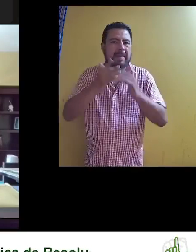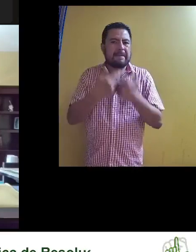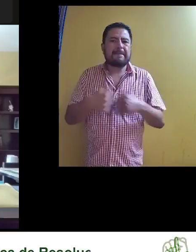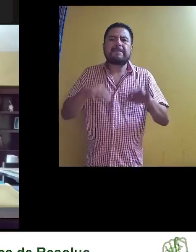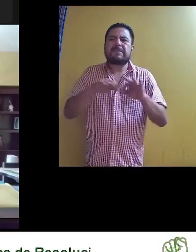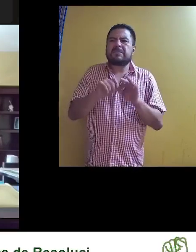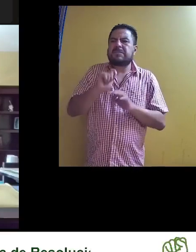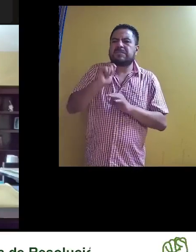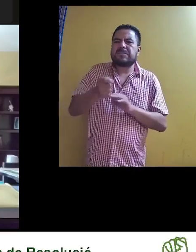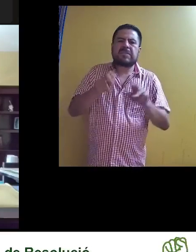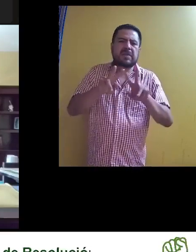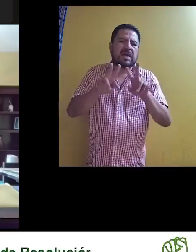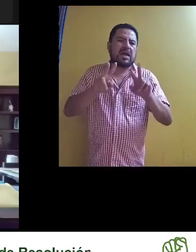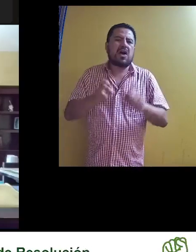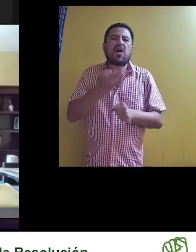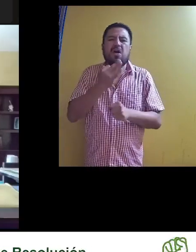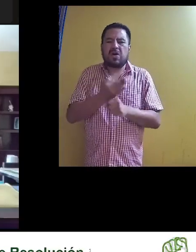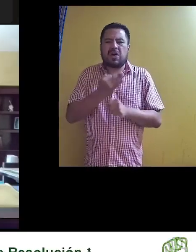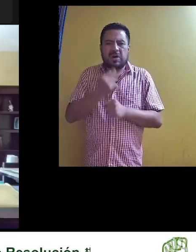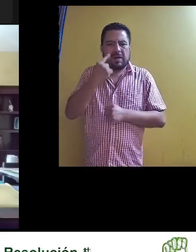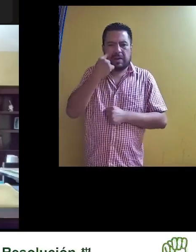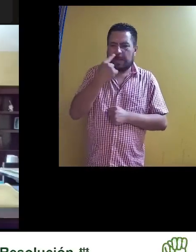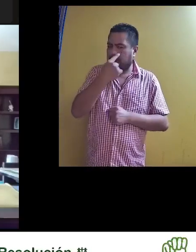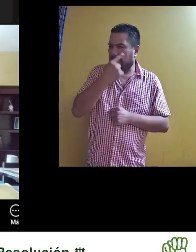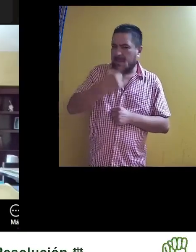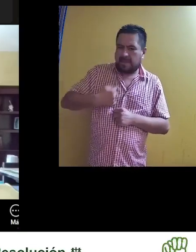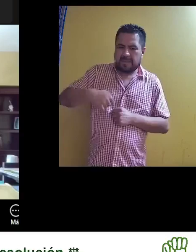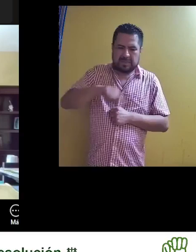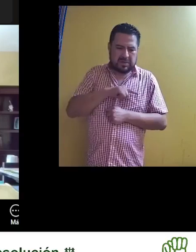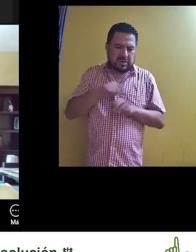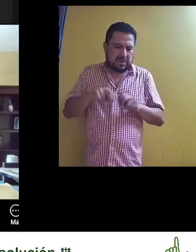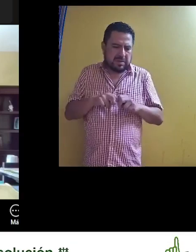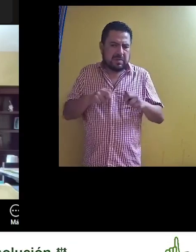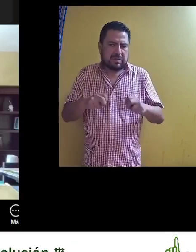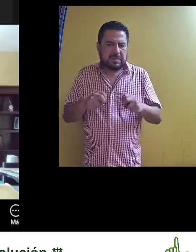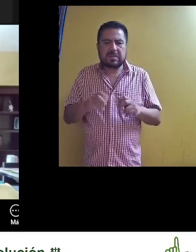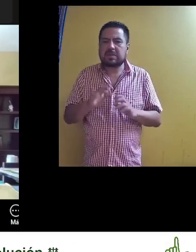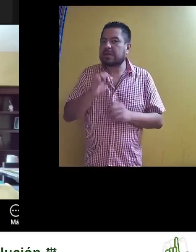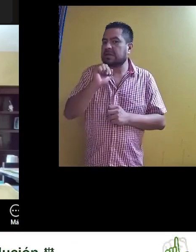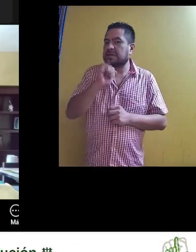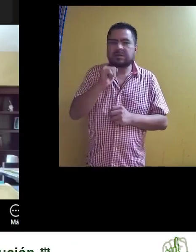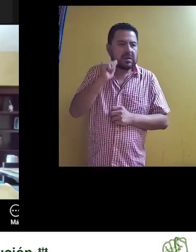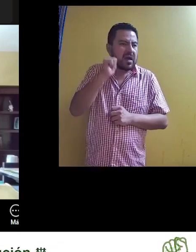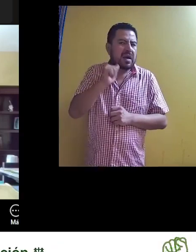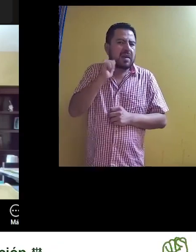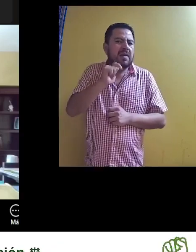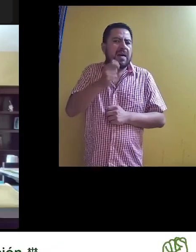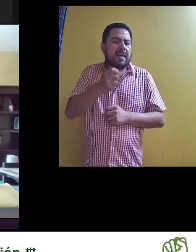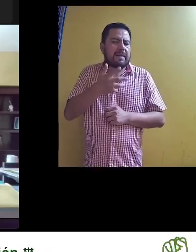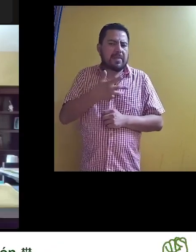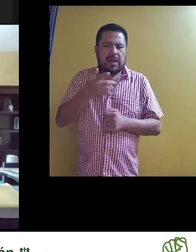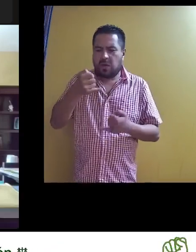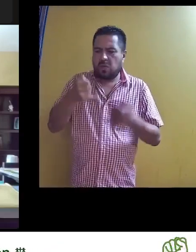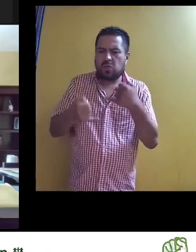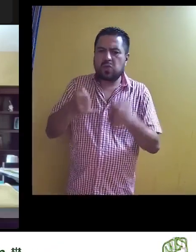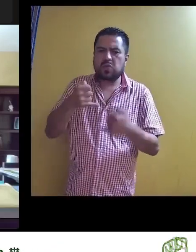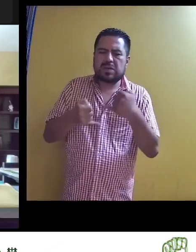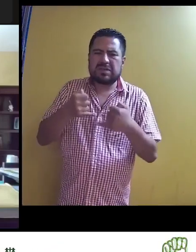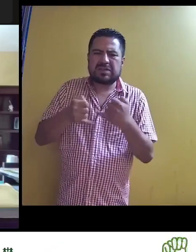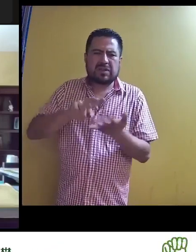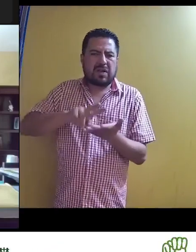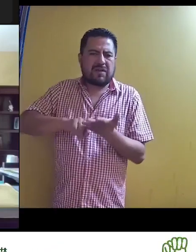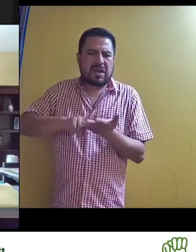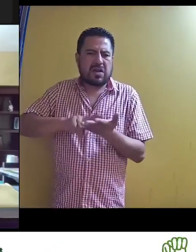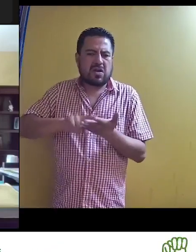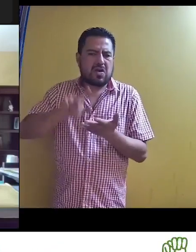que en asuntos como el que hoy se está sometiendo a consideración de este pleno, siempre existe un juicio de